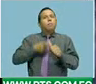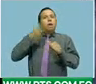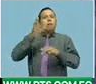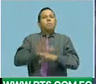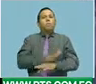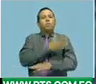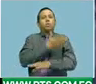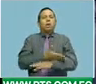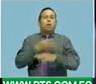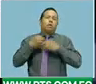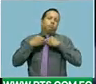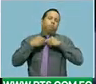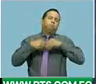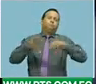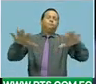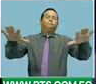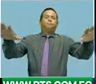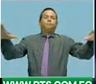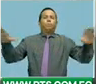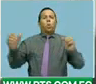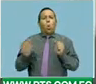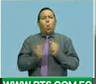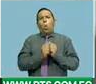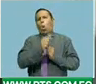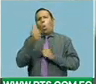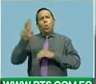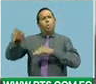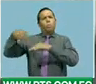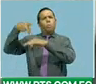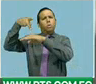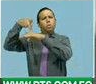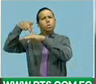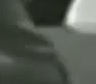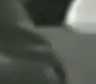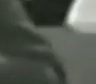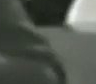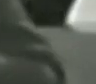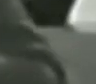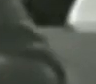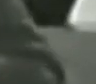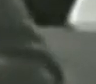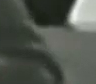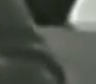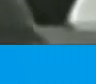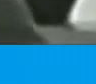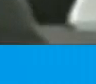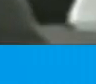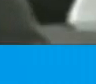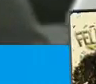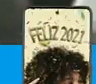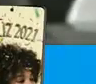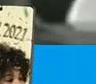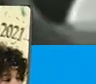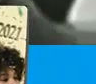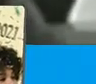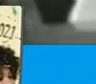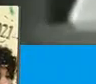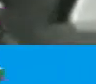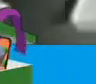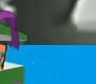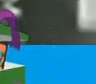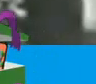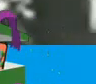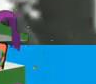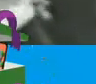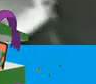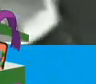artistas también internacionales, como Frank Sinatra, Elvis Presley. Otros han sido utilizados en películas reconocidas y traducidas hasta